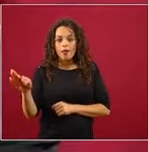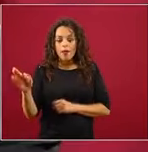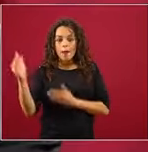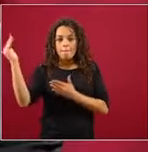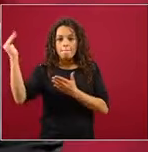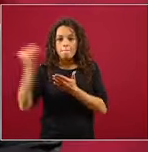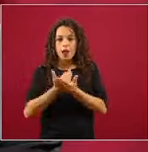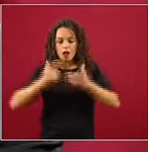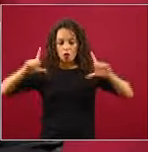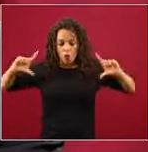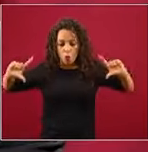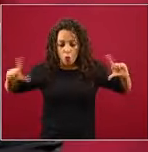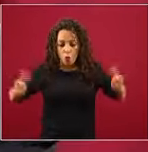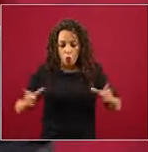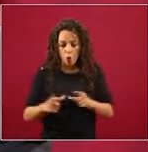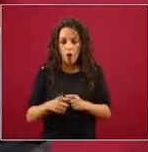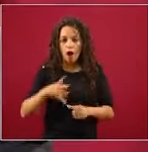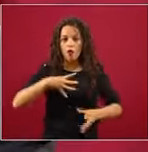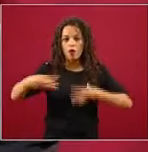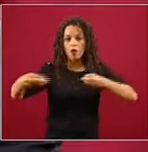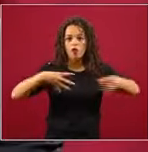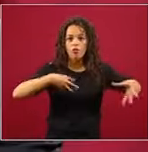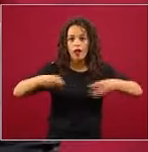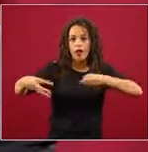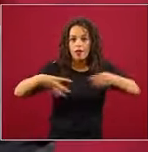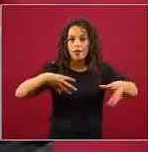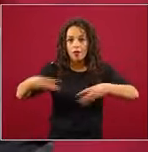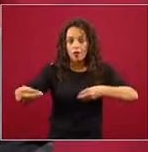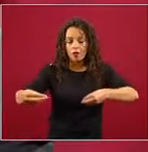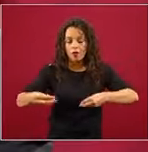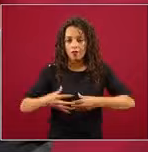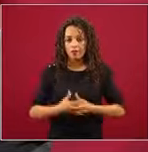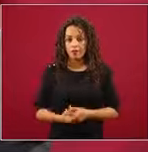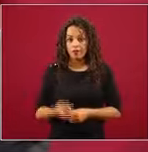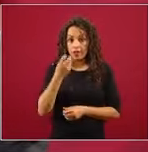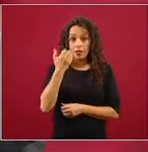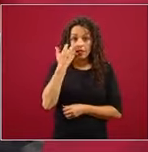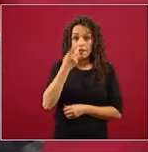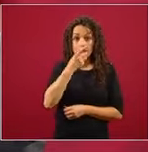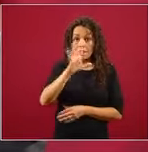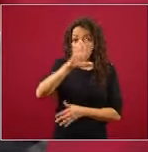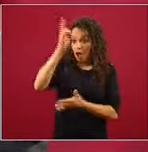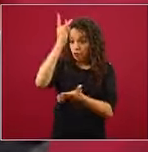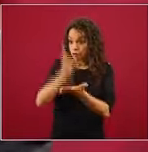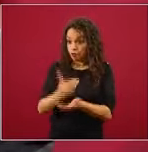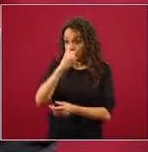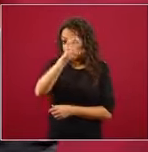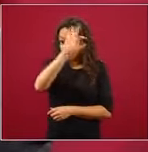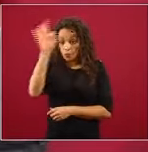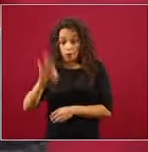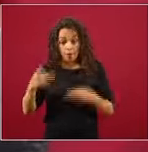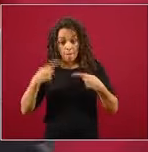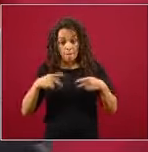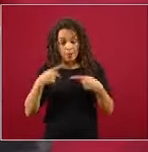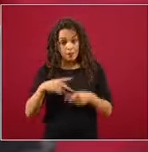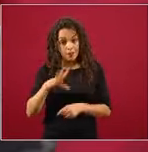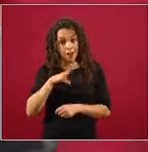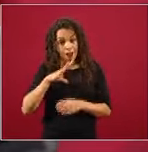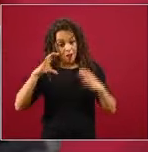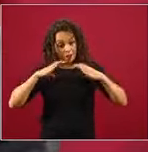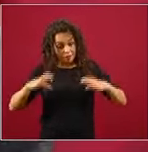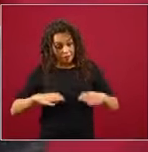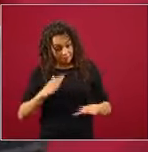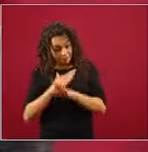no es indispensable, en términos de este fenómeno, que el 100% de las personas sean inmunes, porque con llegar a